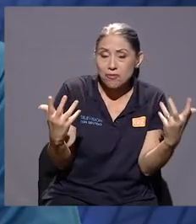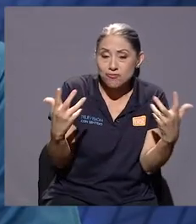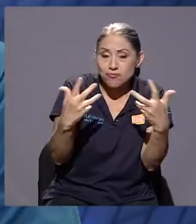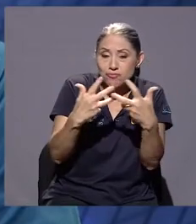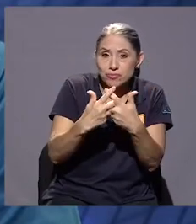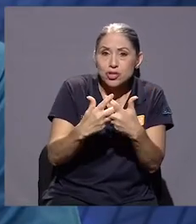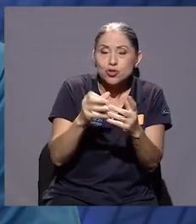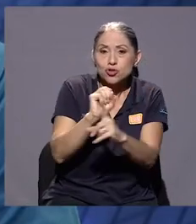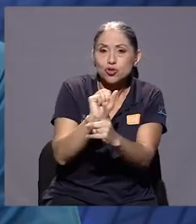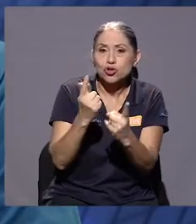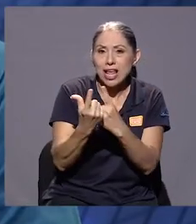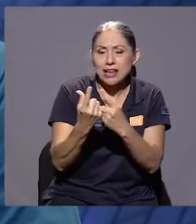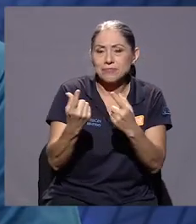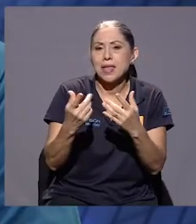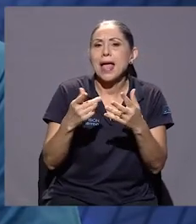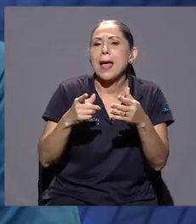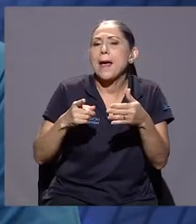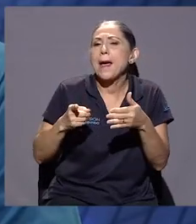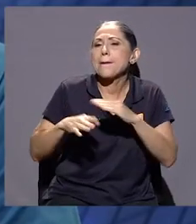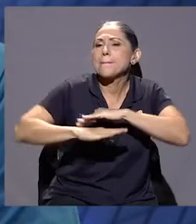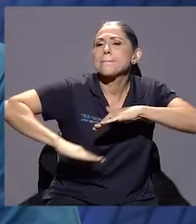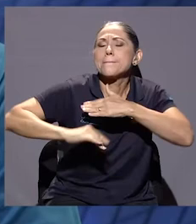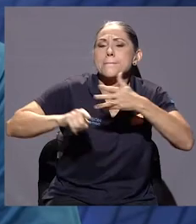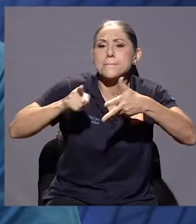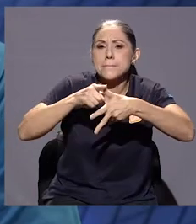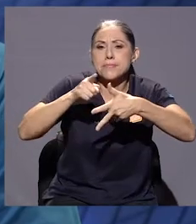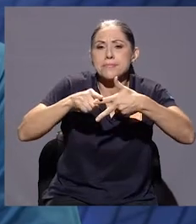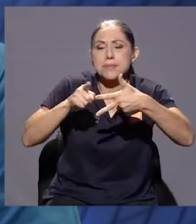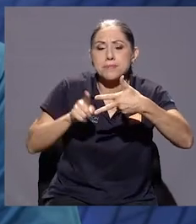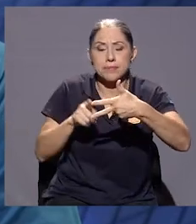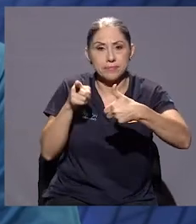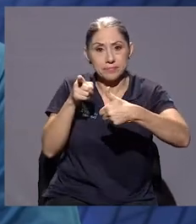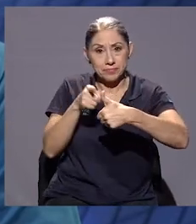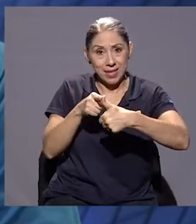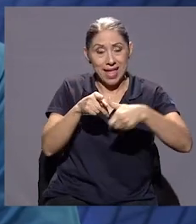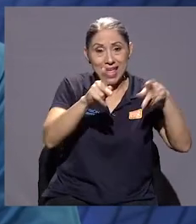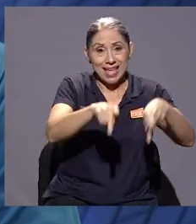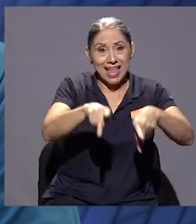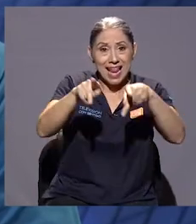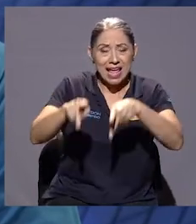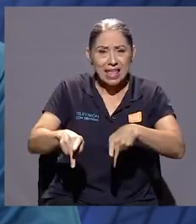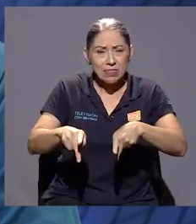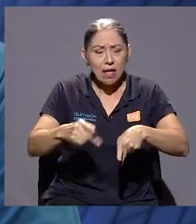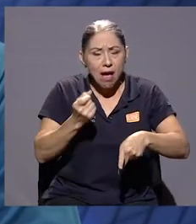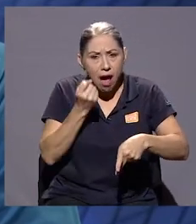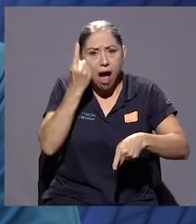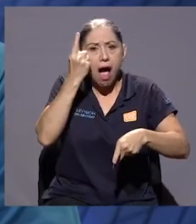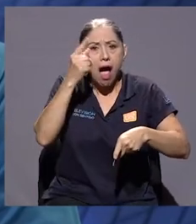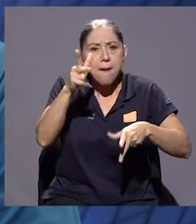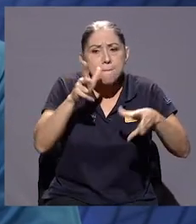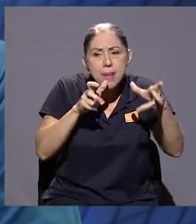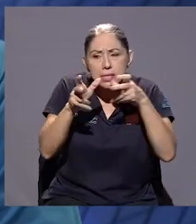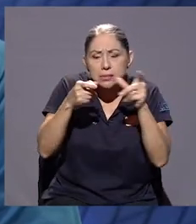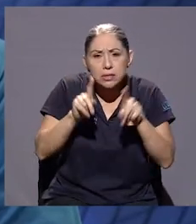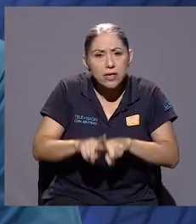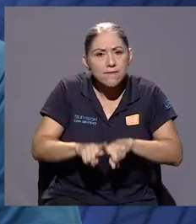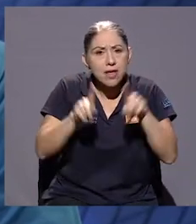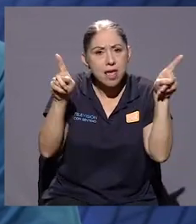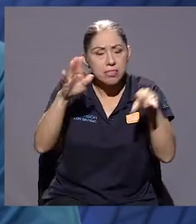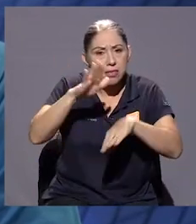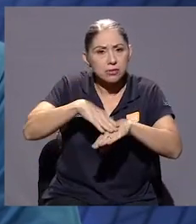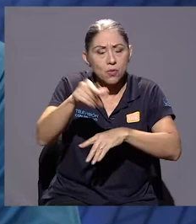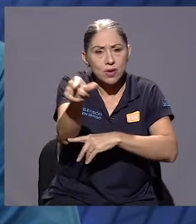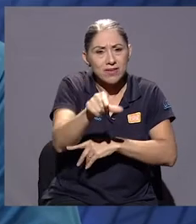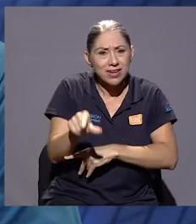tema es el de cambiar la percepción porque mucho digamos está condicionado por un rechazo cultural